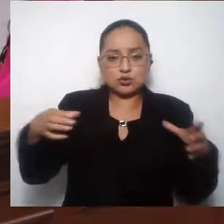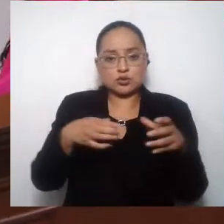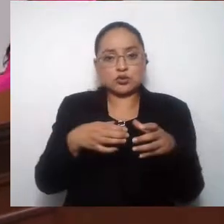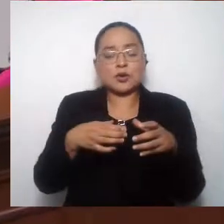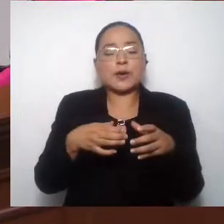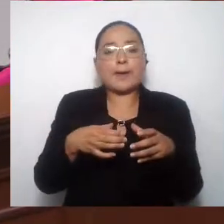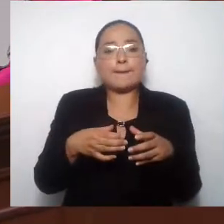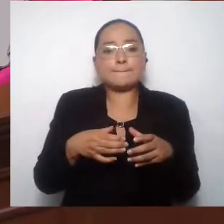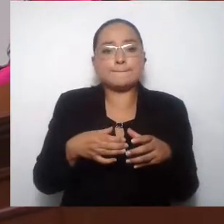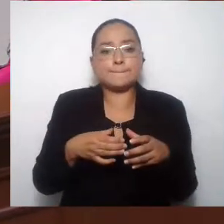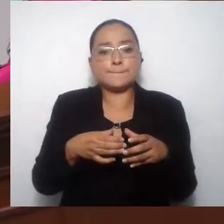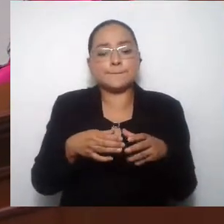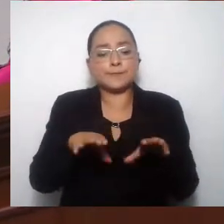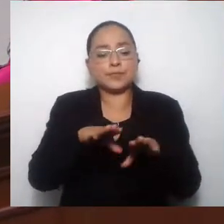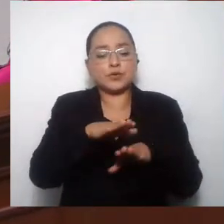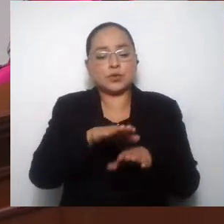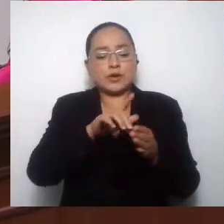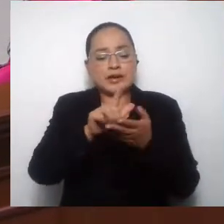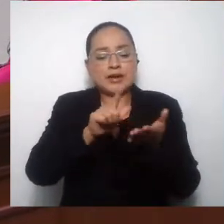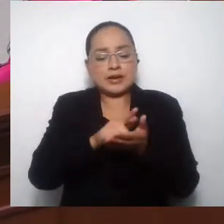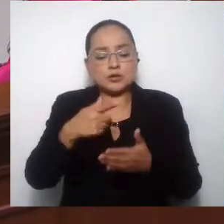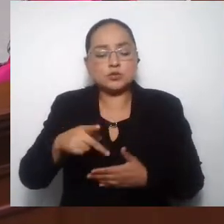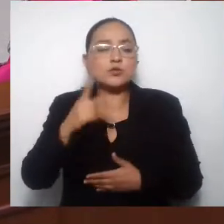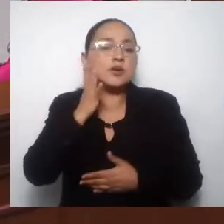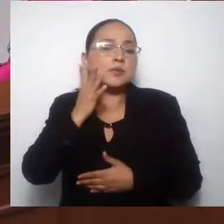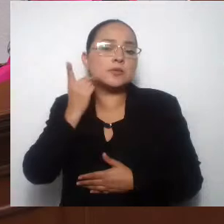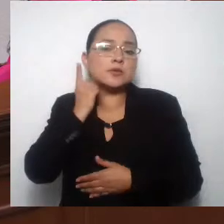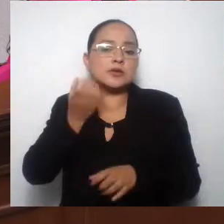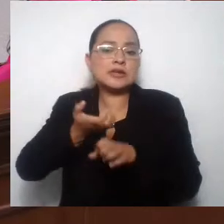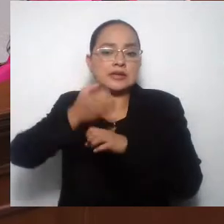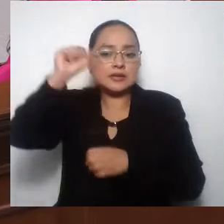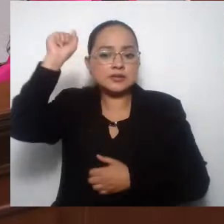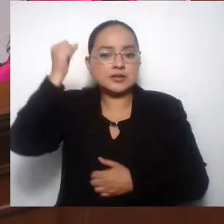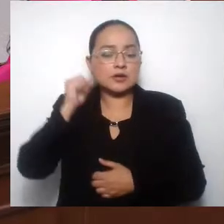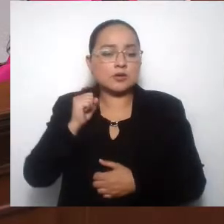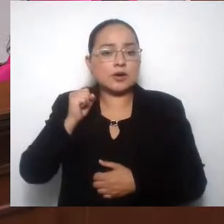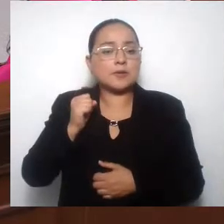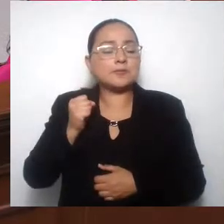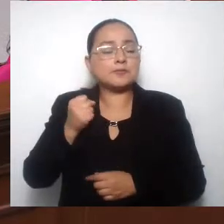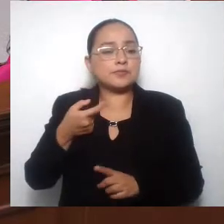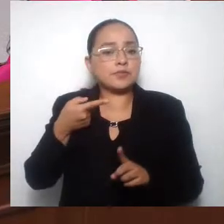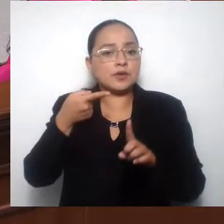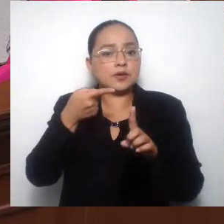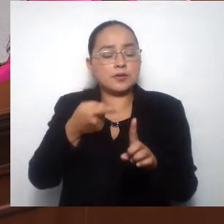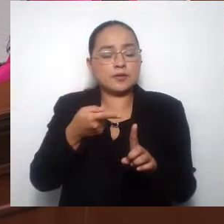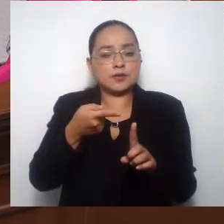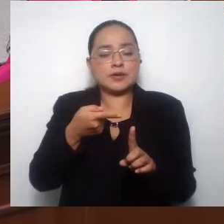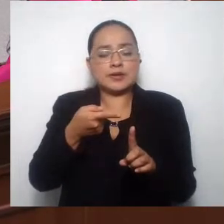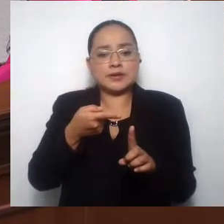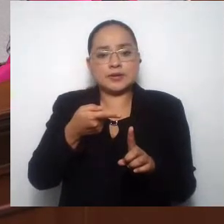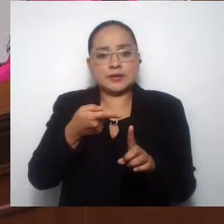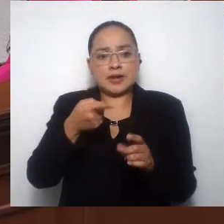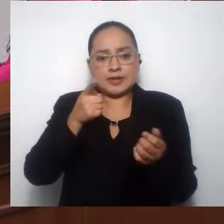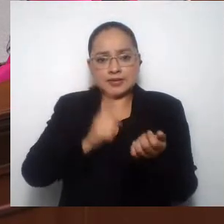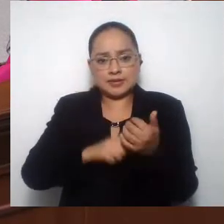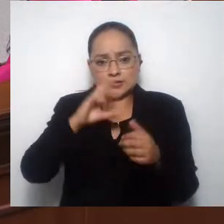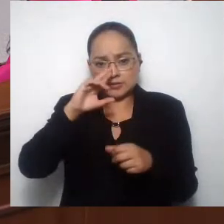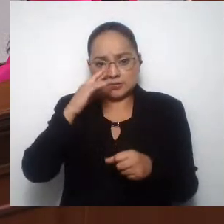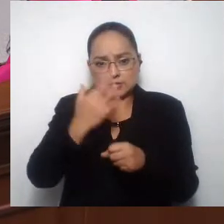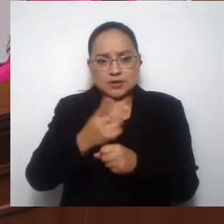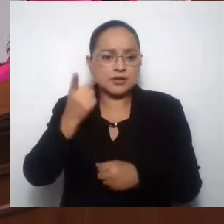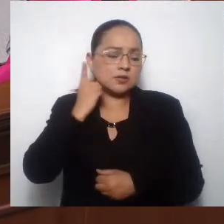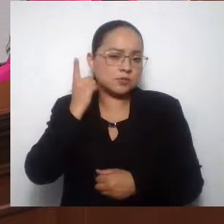de la ley orgánica que rige este Congreso, una de las funciones del diputado es hacer